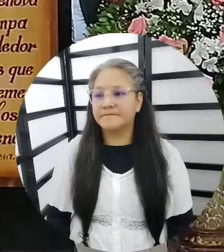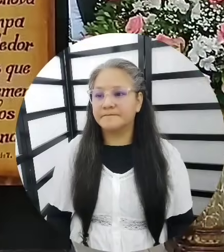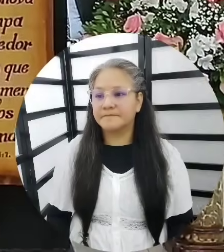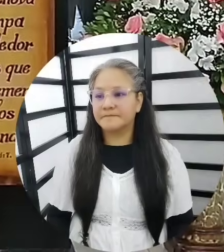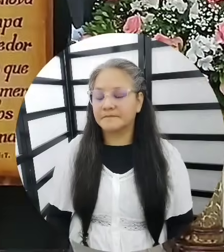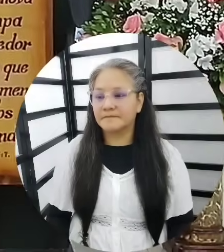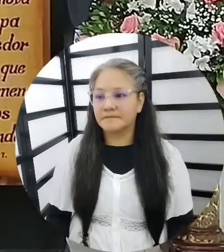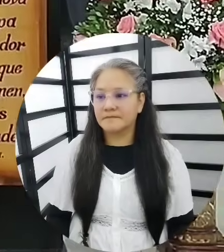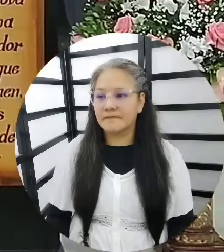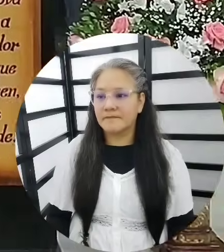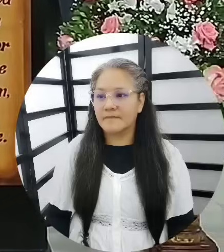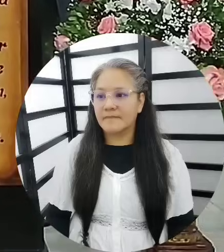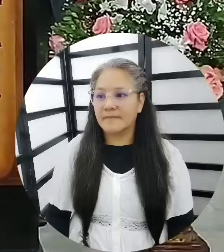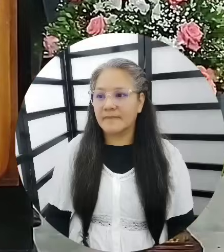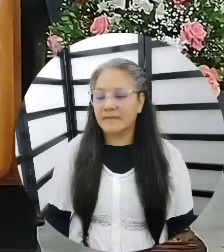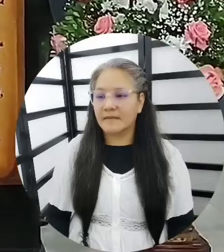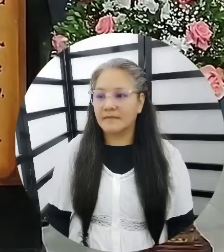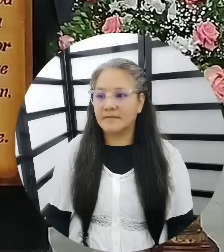Aleluya.